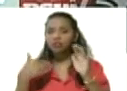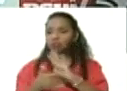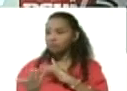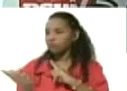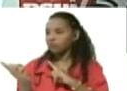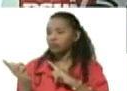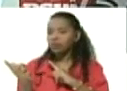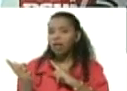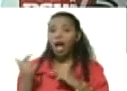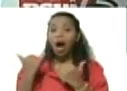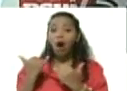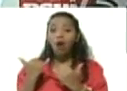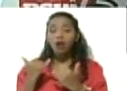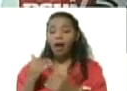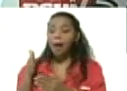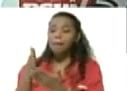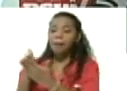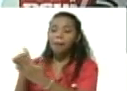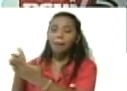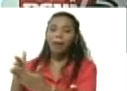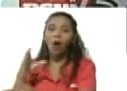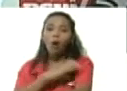los disidentes de la oposición. Imagínate tú,